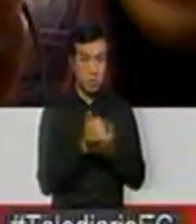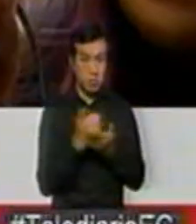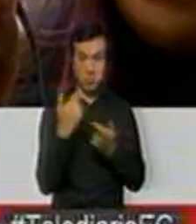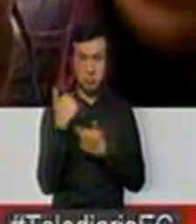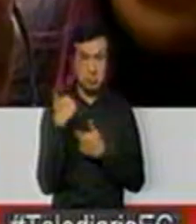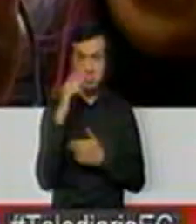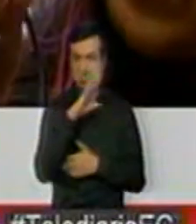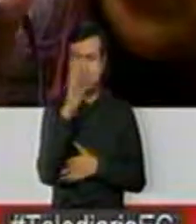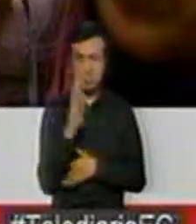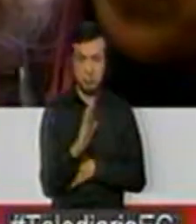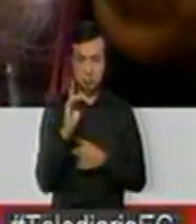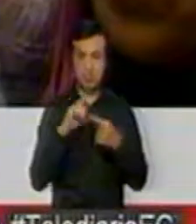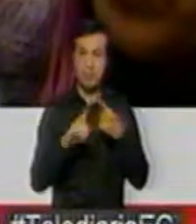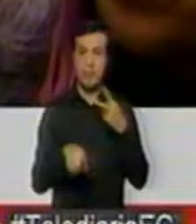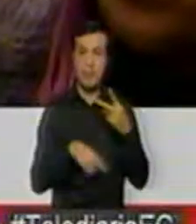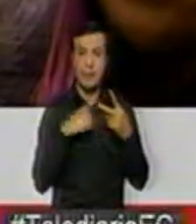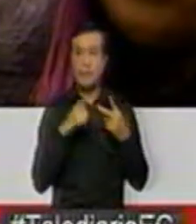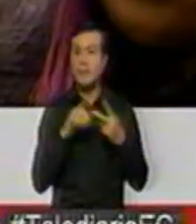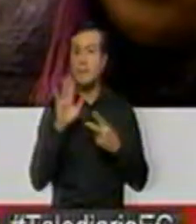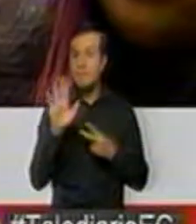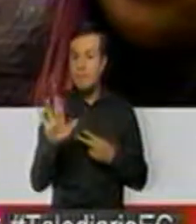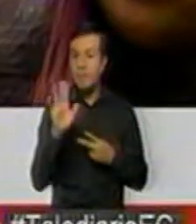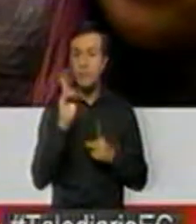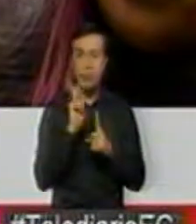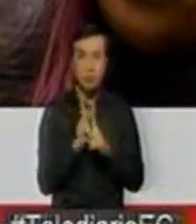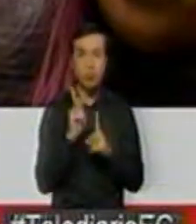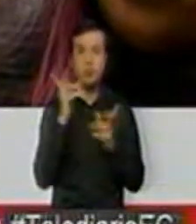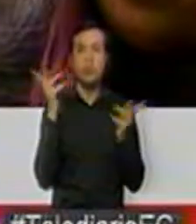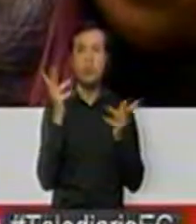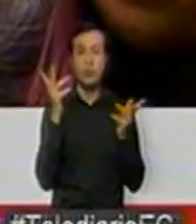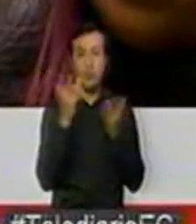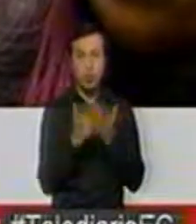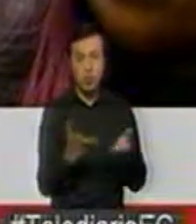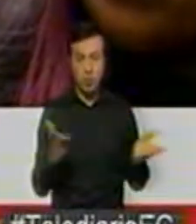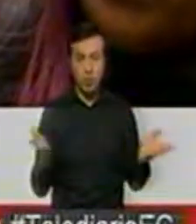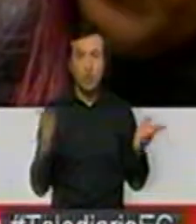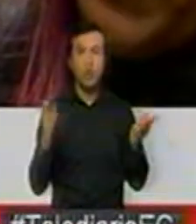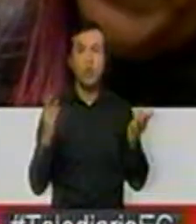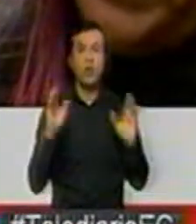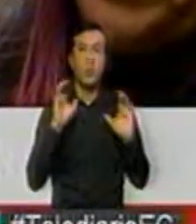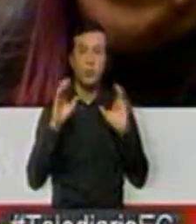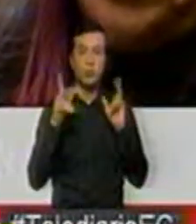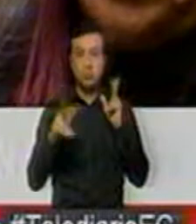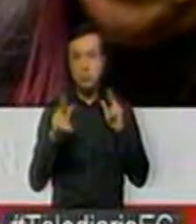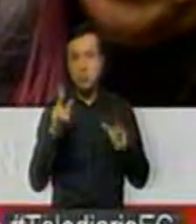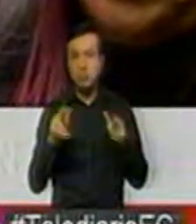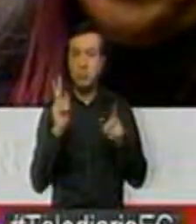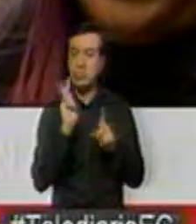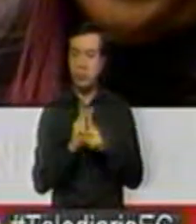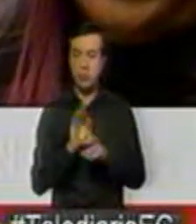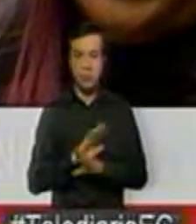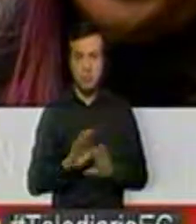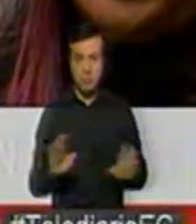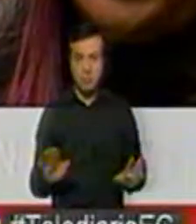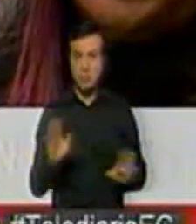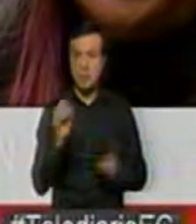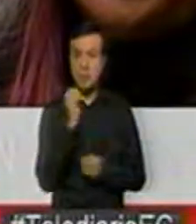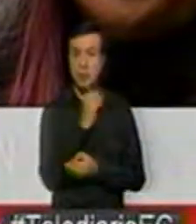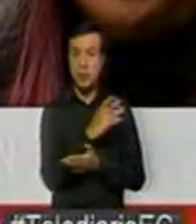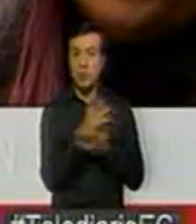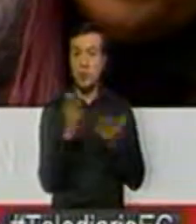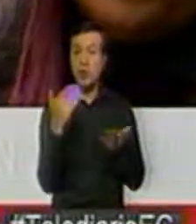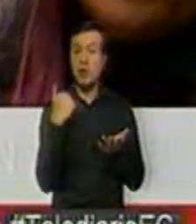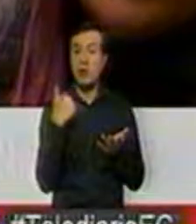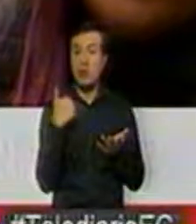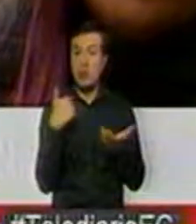momento. En segundo momento realizó, como les digo, el diseño de los productos comunicacionales y en ese sentido ha manifestado que existía